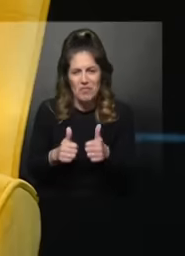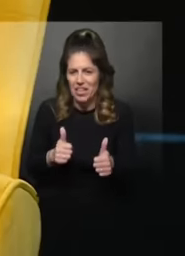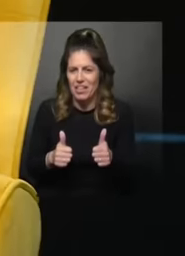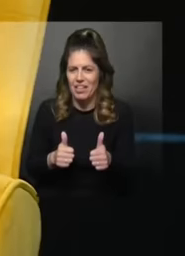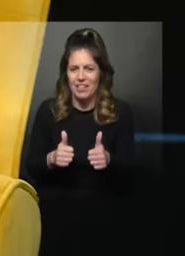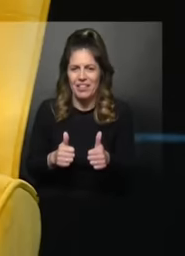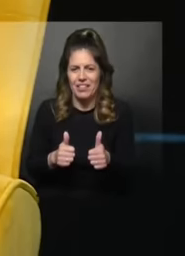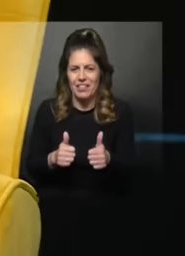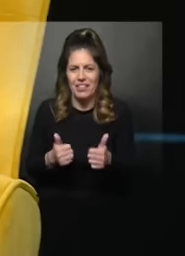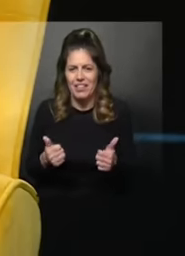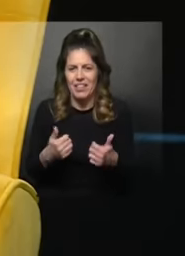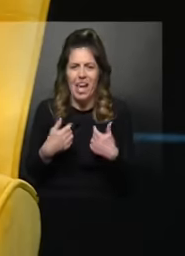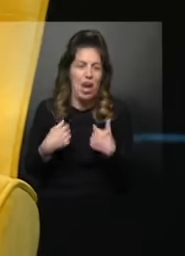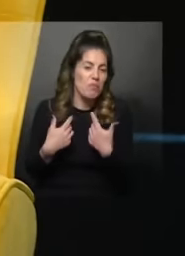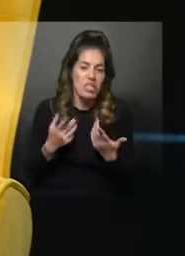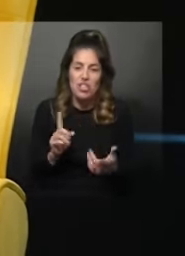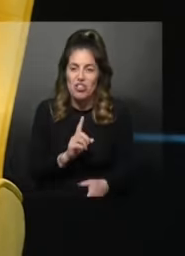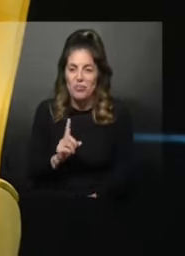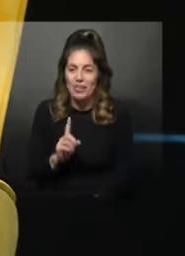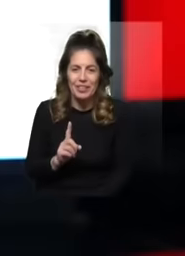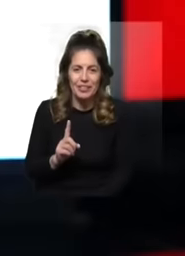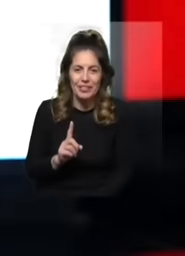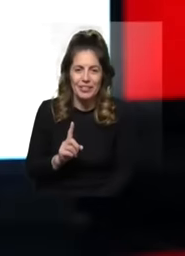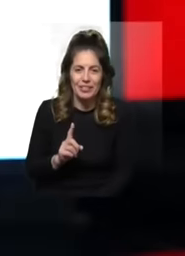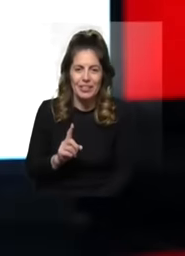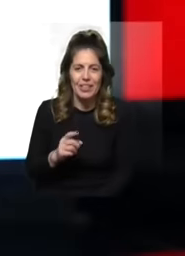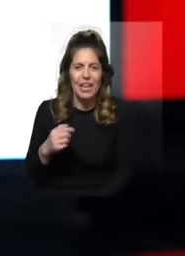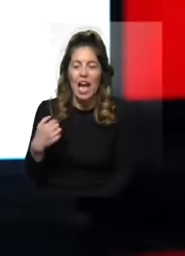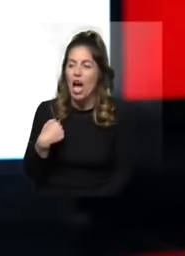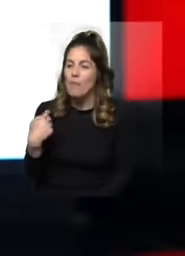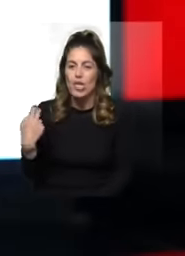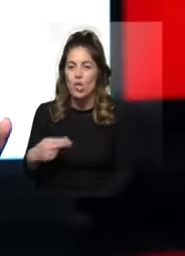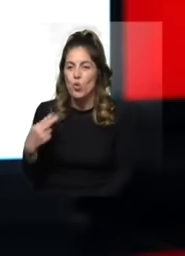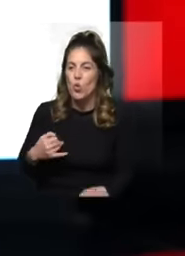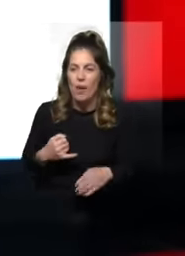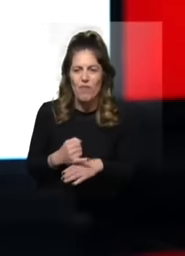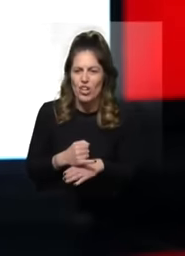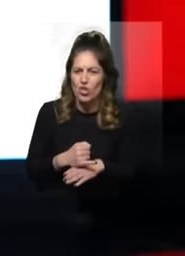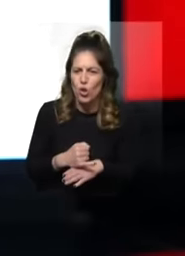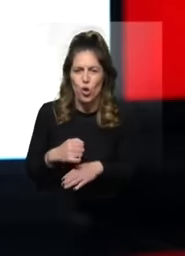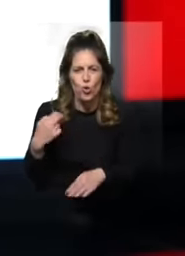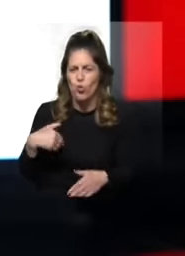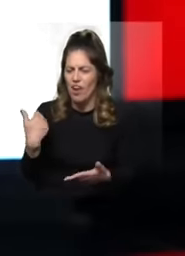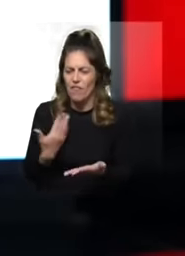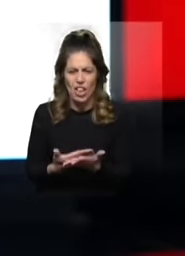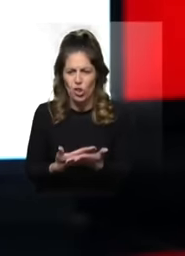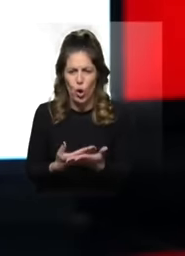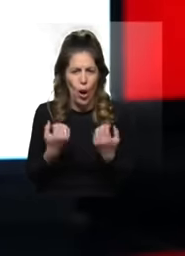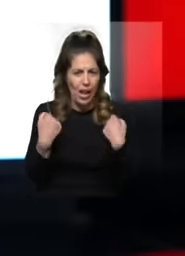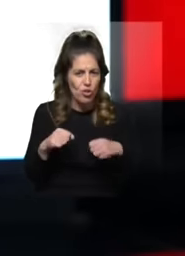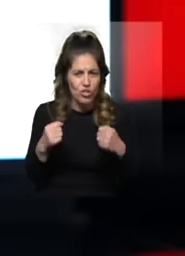decir, a mí no me... No, a mí, Mateo, nunca me falló. Muy comprensibles. Nunca faltó a ningún ensayo.